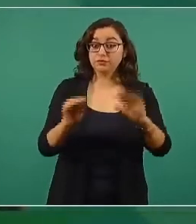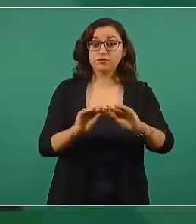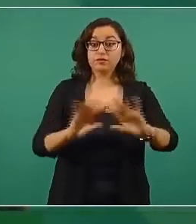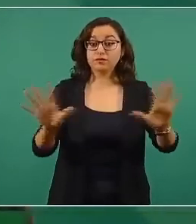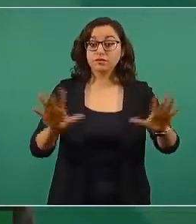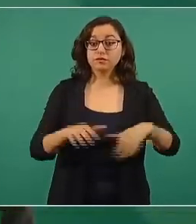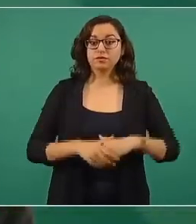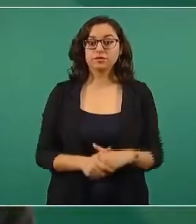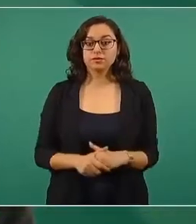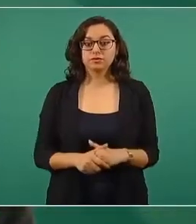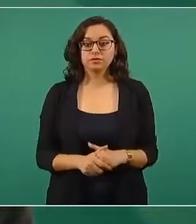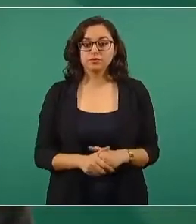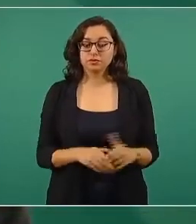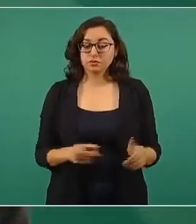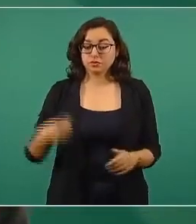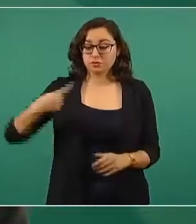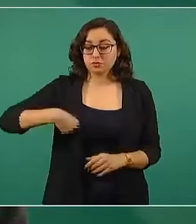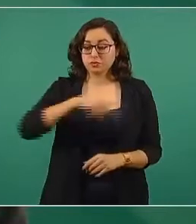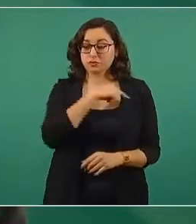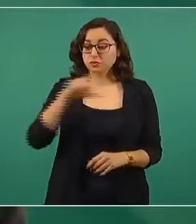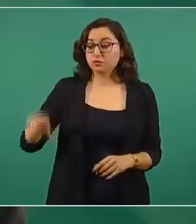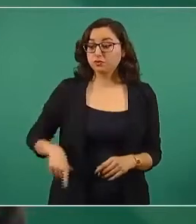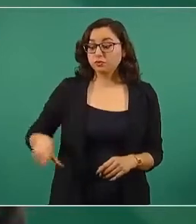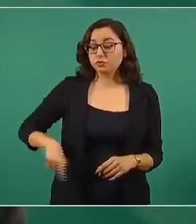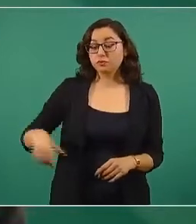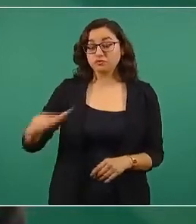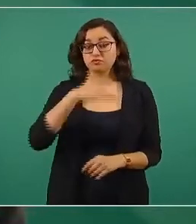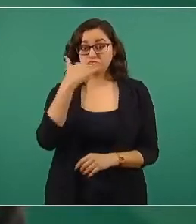ni hay impunidad.